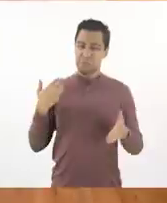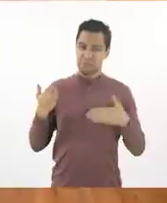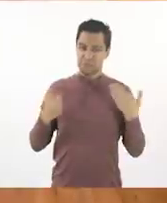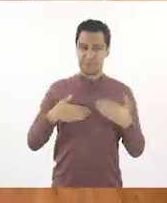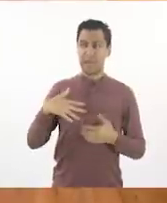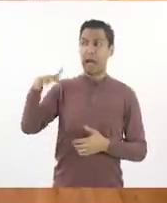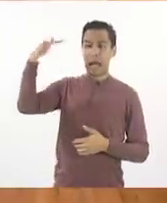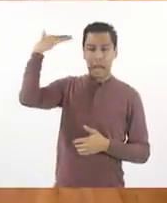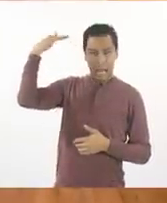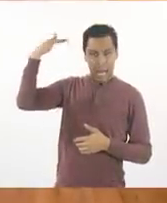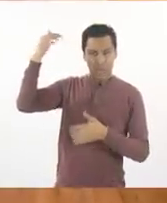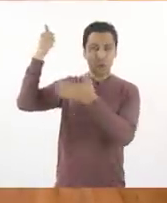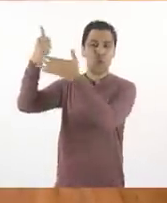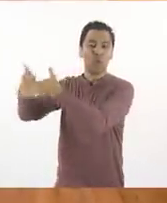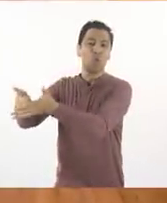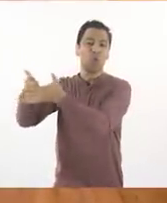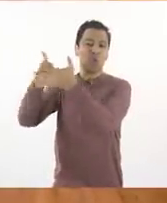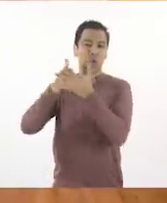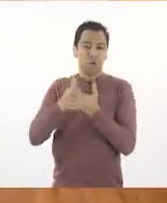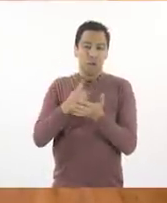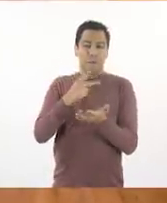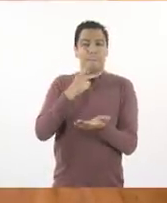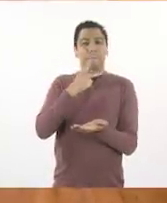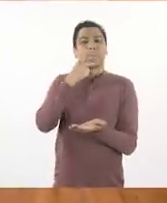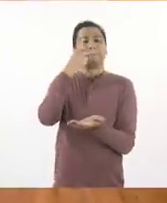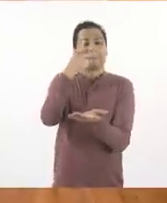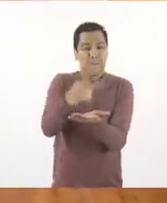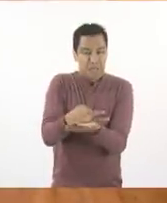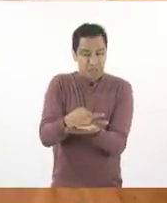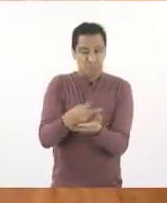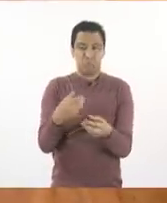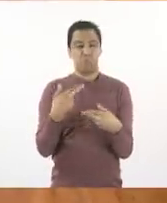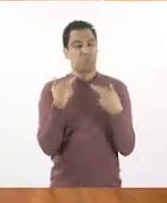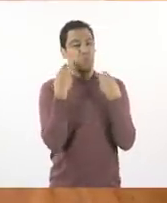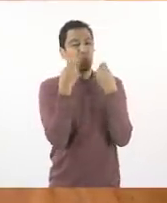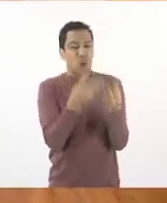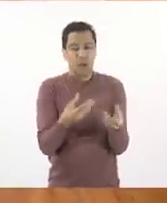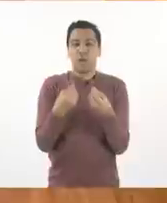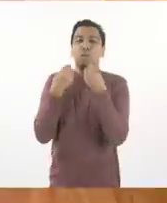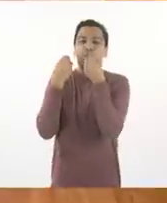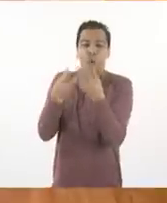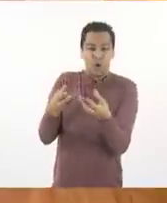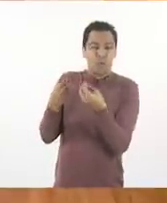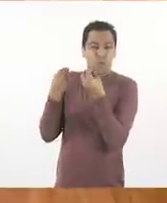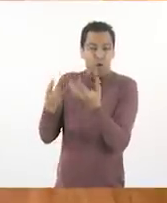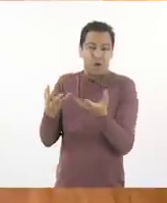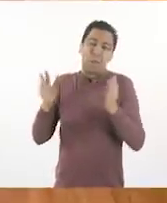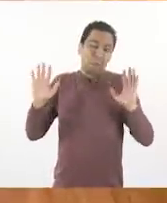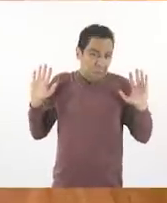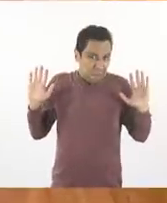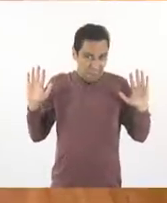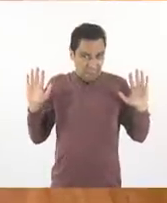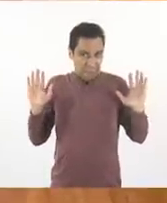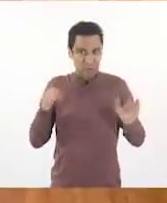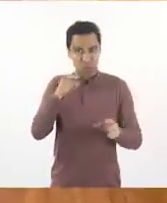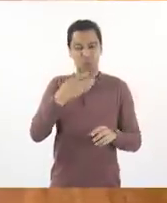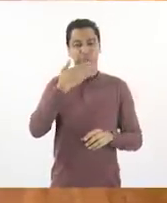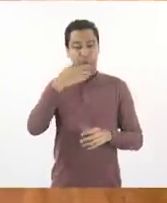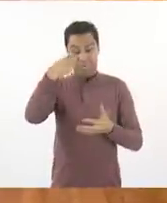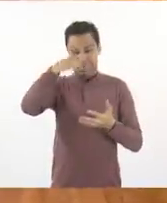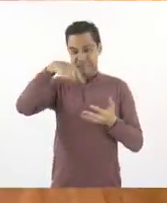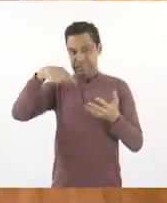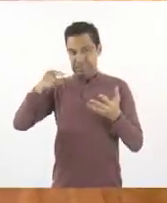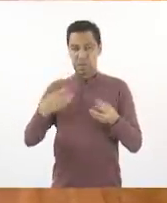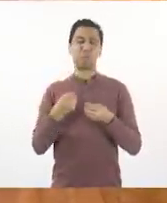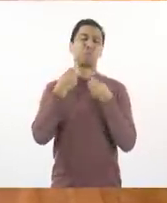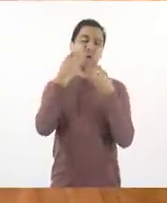puedan jugar esto. Inclusive pueden hacer premios también para que ganen ahí algún regalo, no sé, alguna recompensa divertida. Así